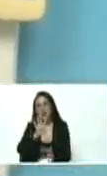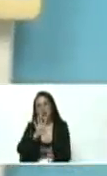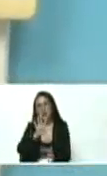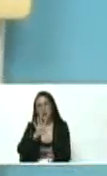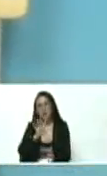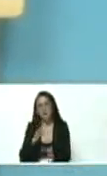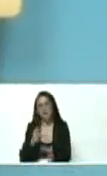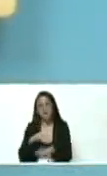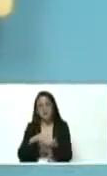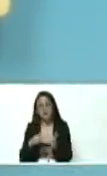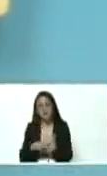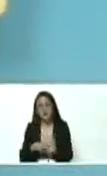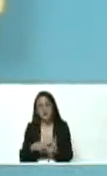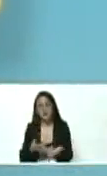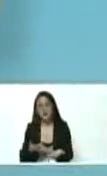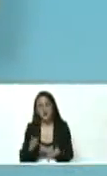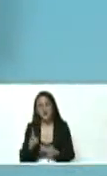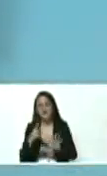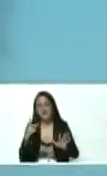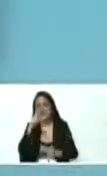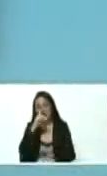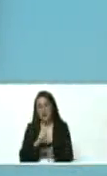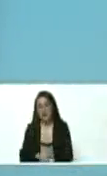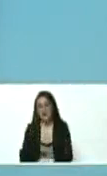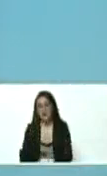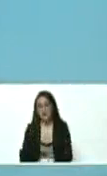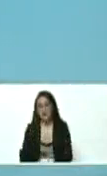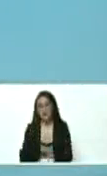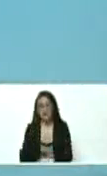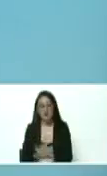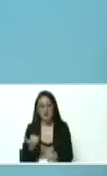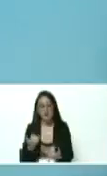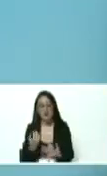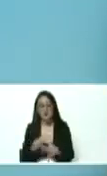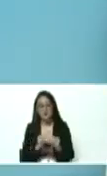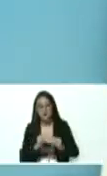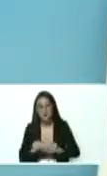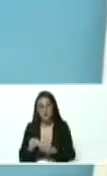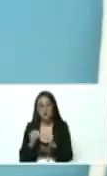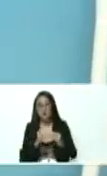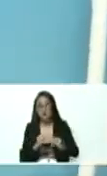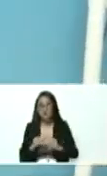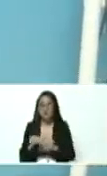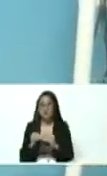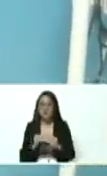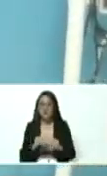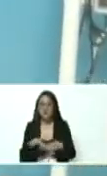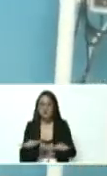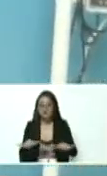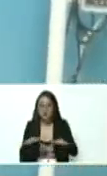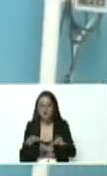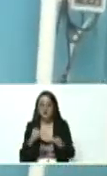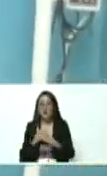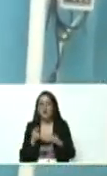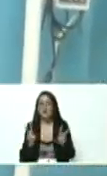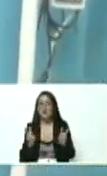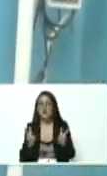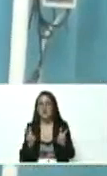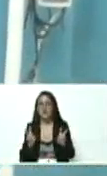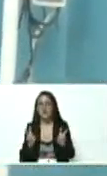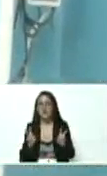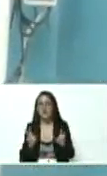quiere decir 17 años. Y le estamos haciendo reparaciones para que quede como nuevo, para